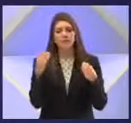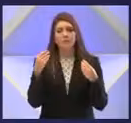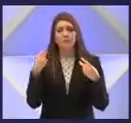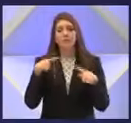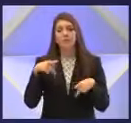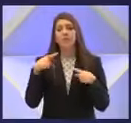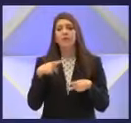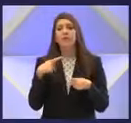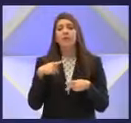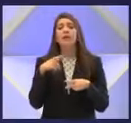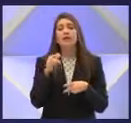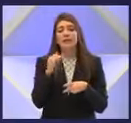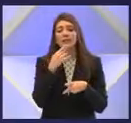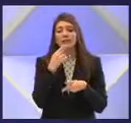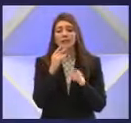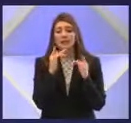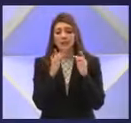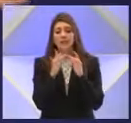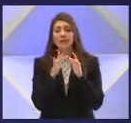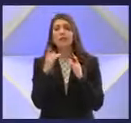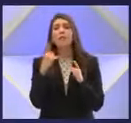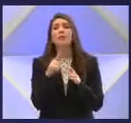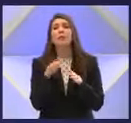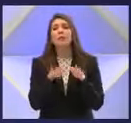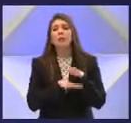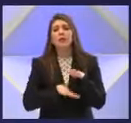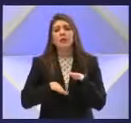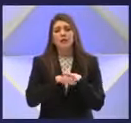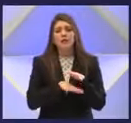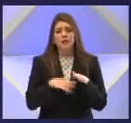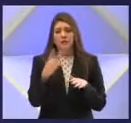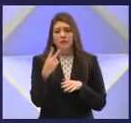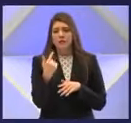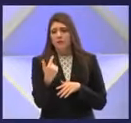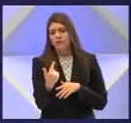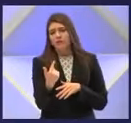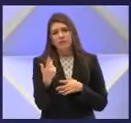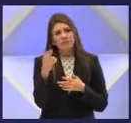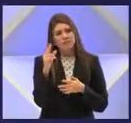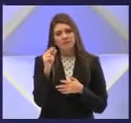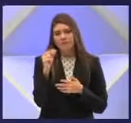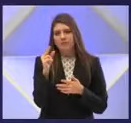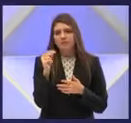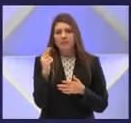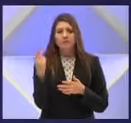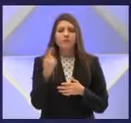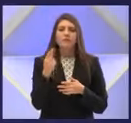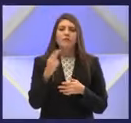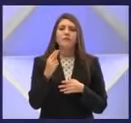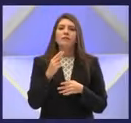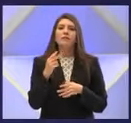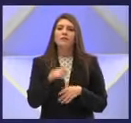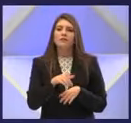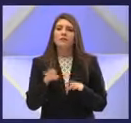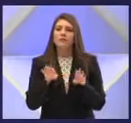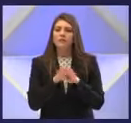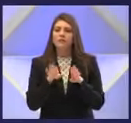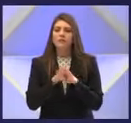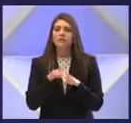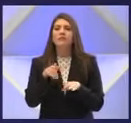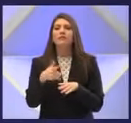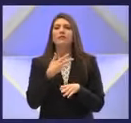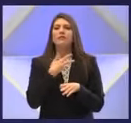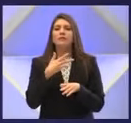2g por todavía 20 años cuando ya están en centros urbanos